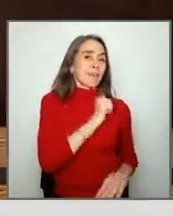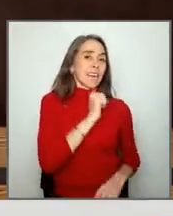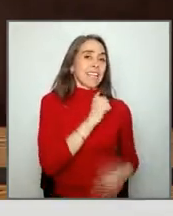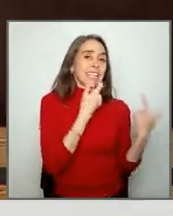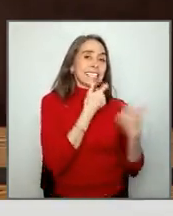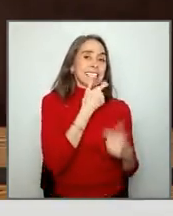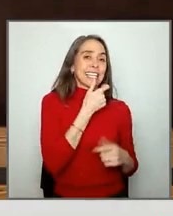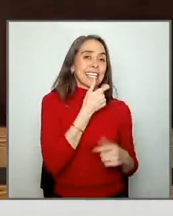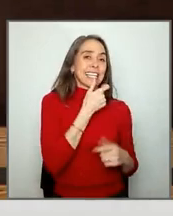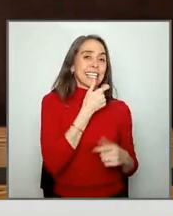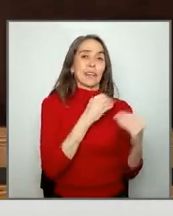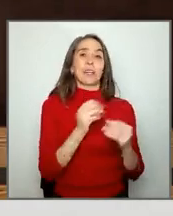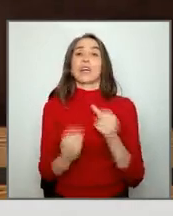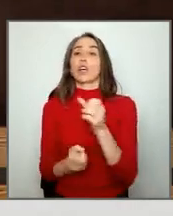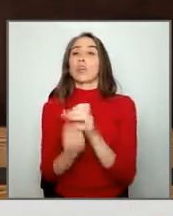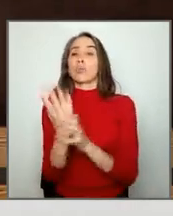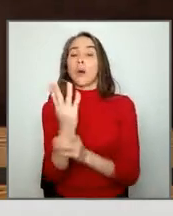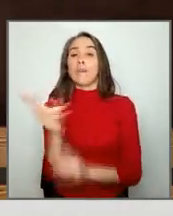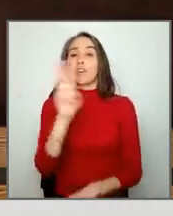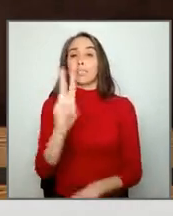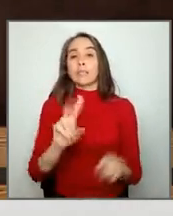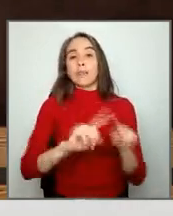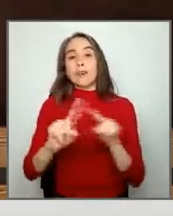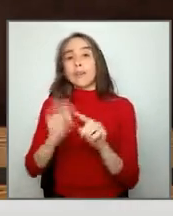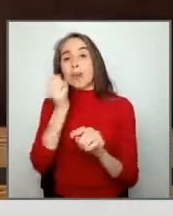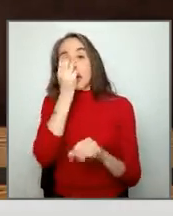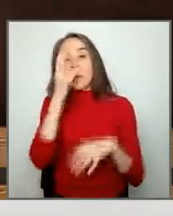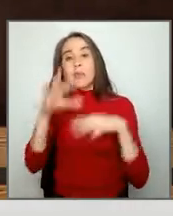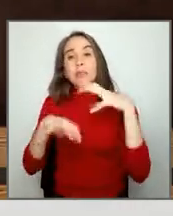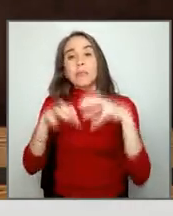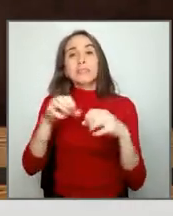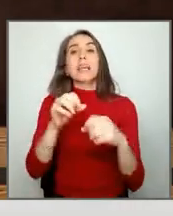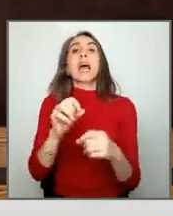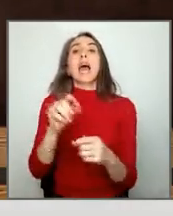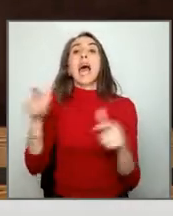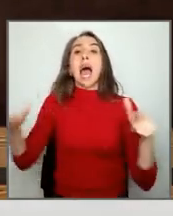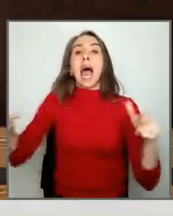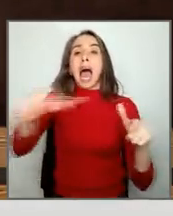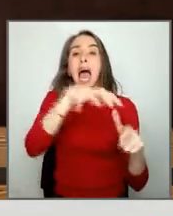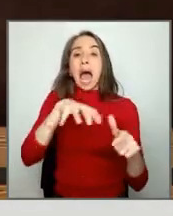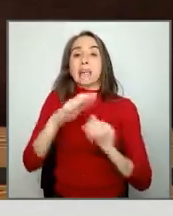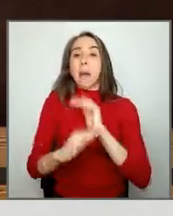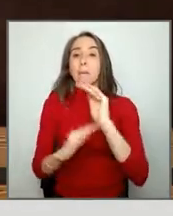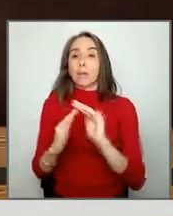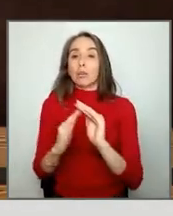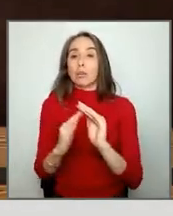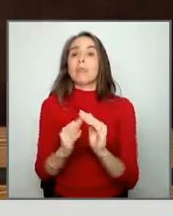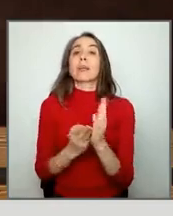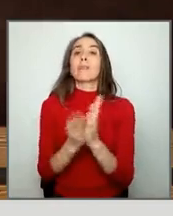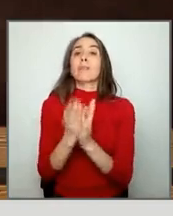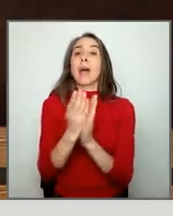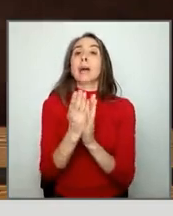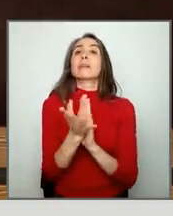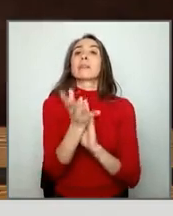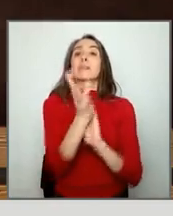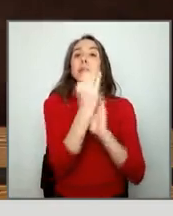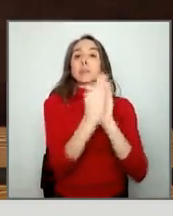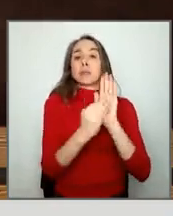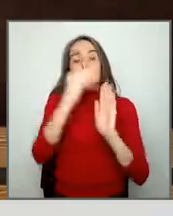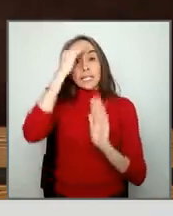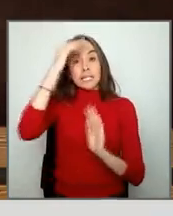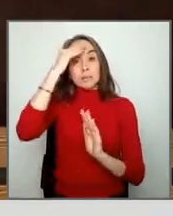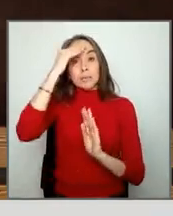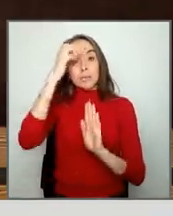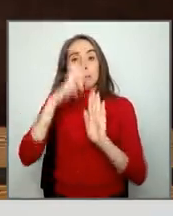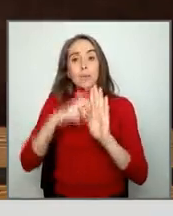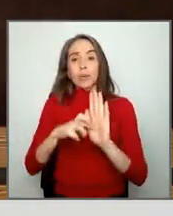este nuevo servicio de biodiversidad y áreas protegidas se implementará integrando la experiencia del programa snape